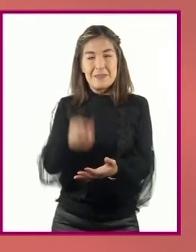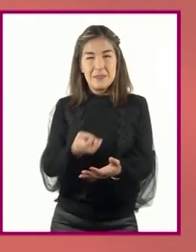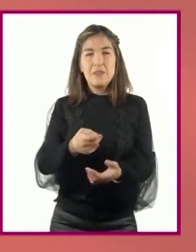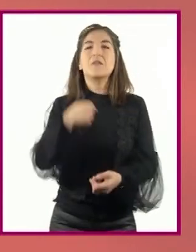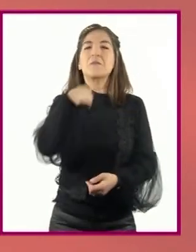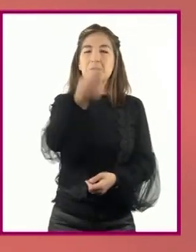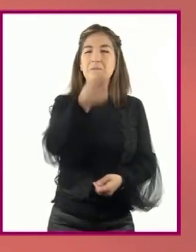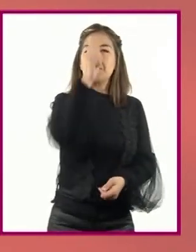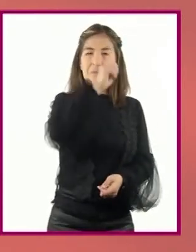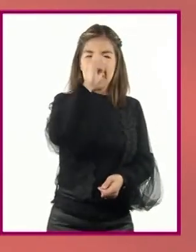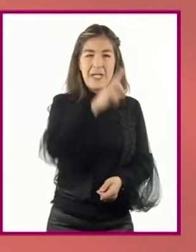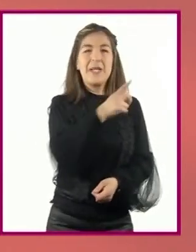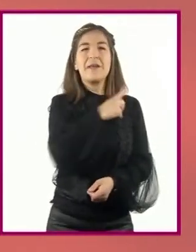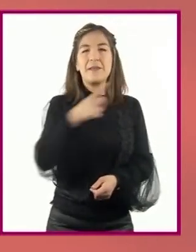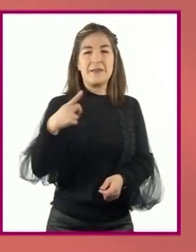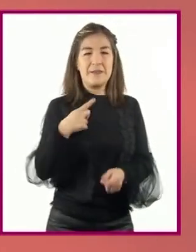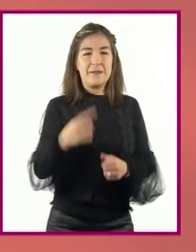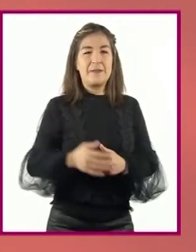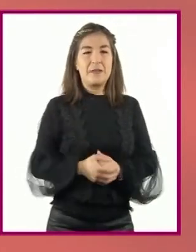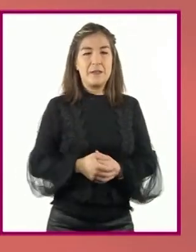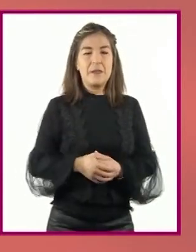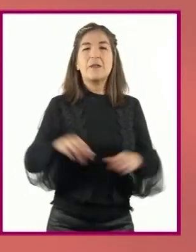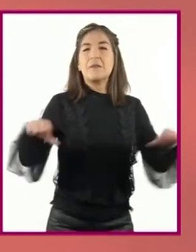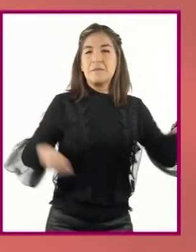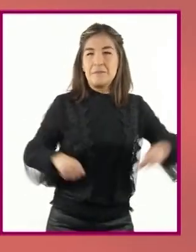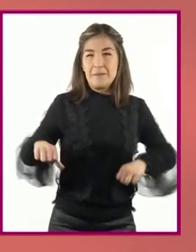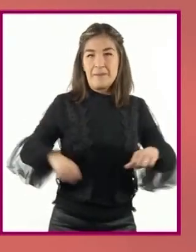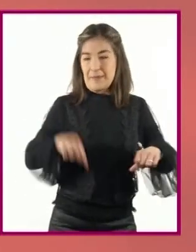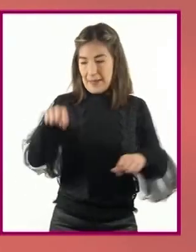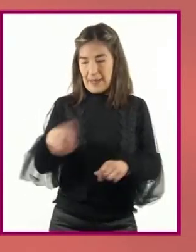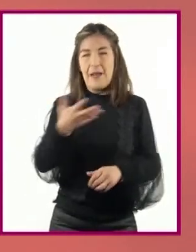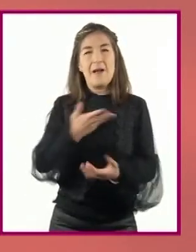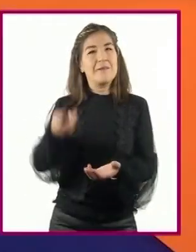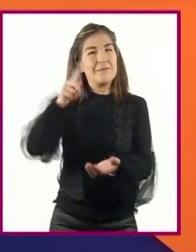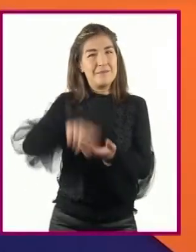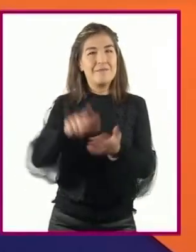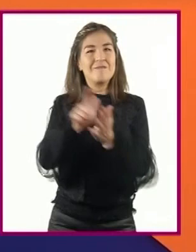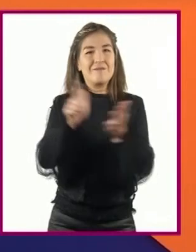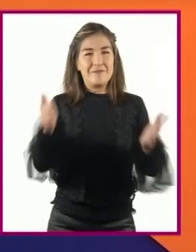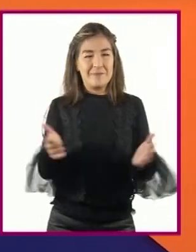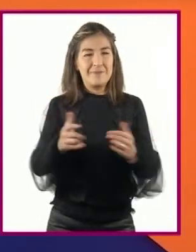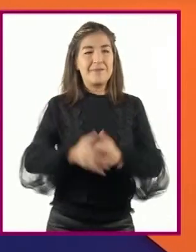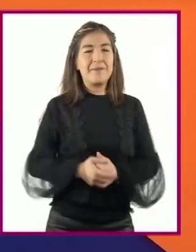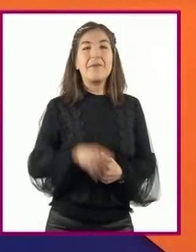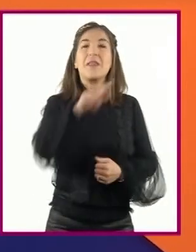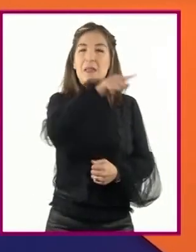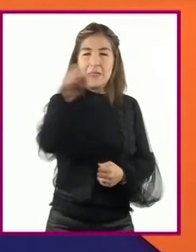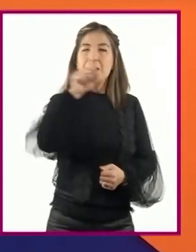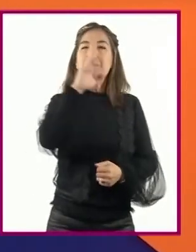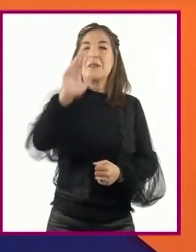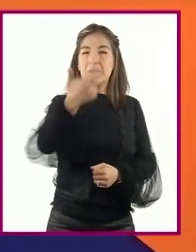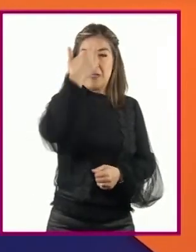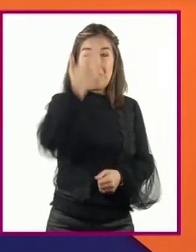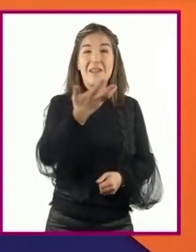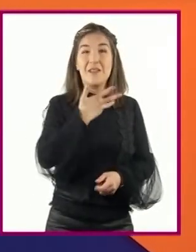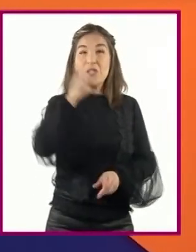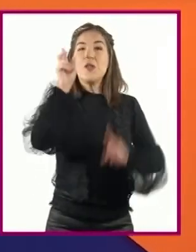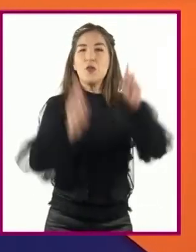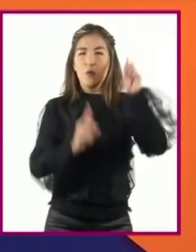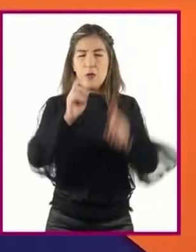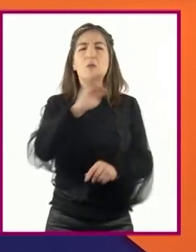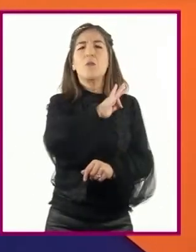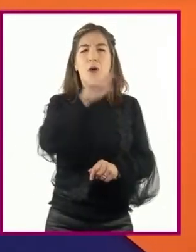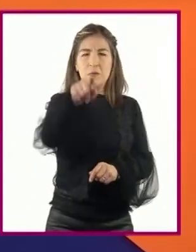les recomiendo llevar a cabo las actividades que ahí les propongan. Y recuerden también que si tienen alguna duda,